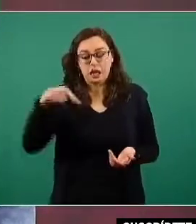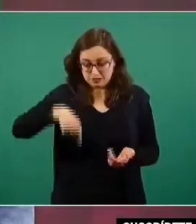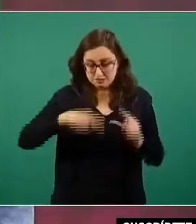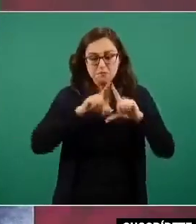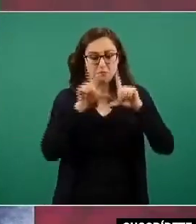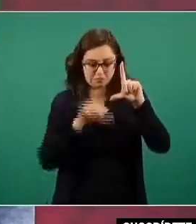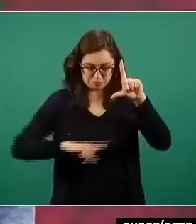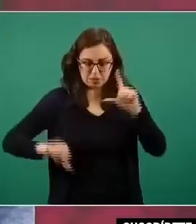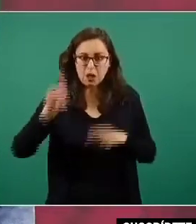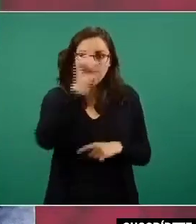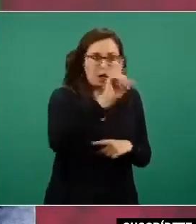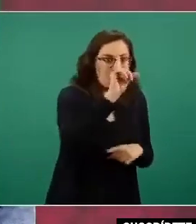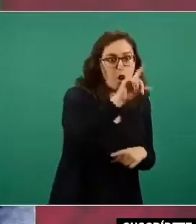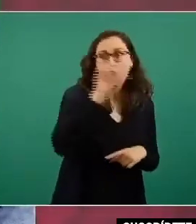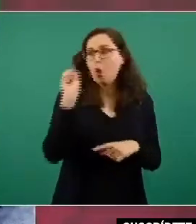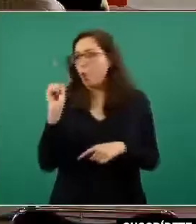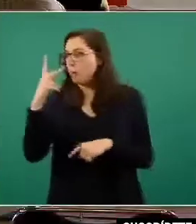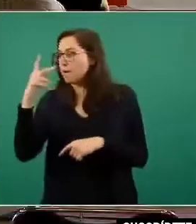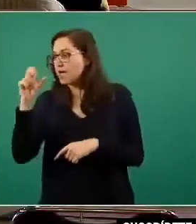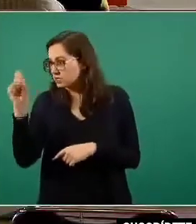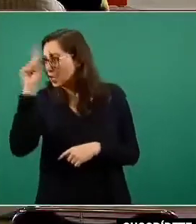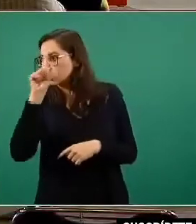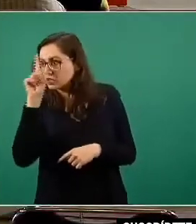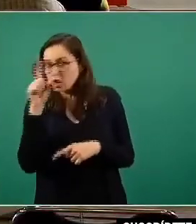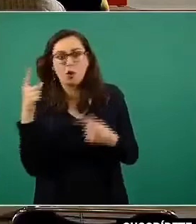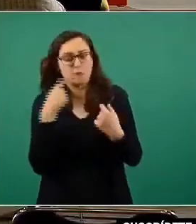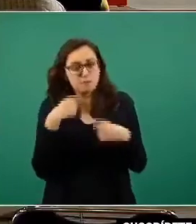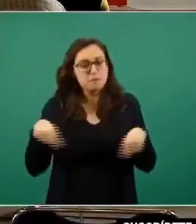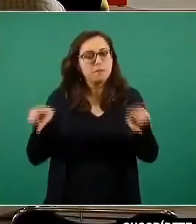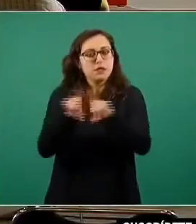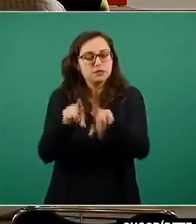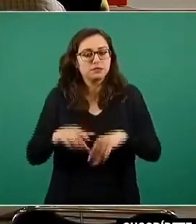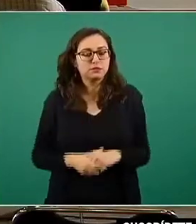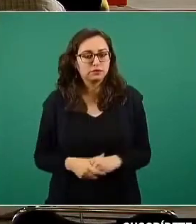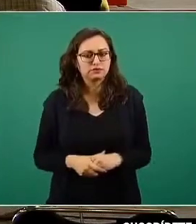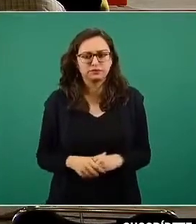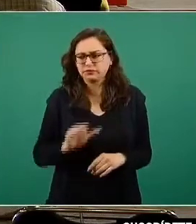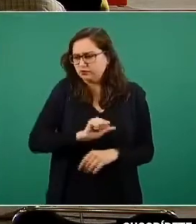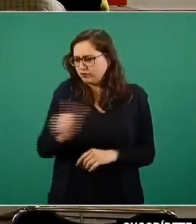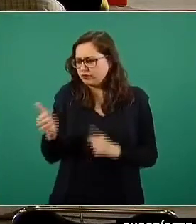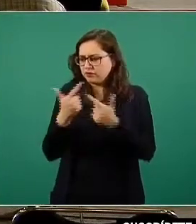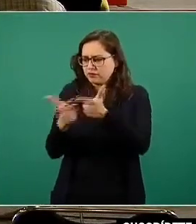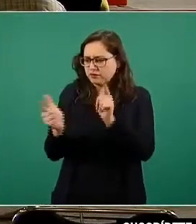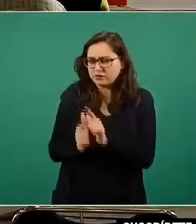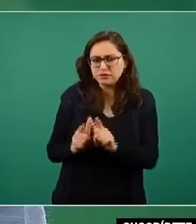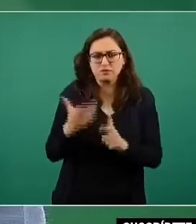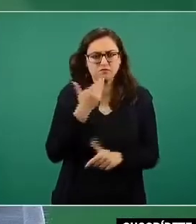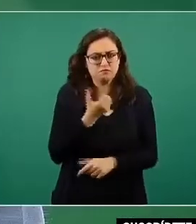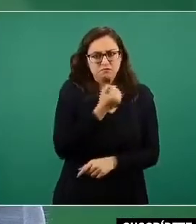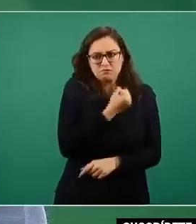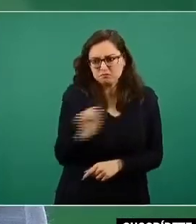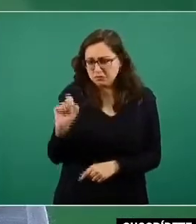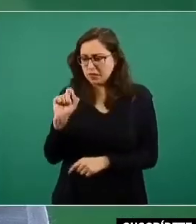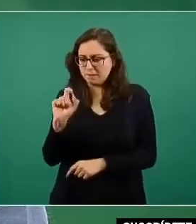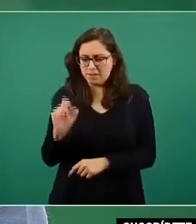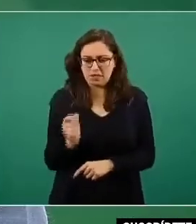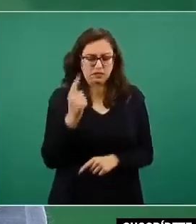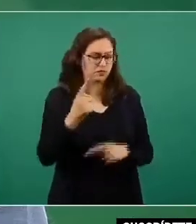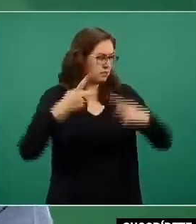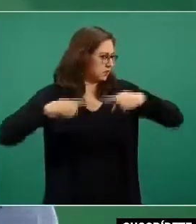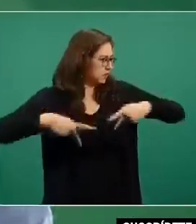Comité Técnico Asesor de la Organización Panamericana de la Salud. Y un grupo que hemos hablado de ellos son 21